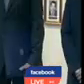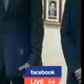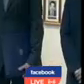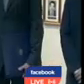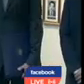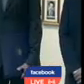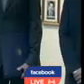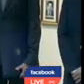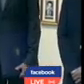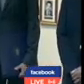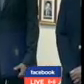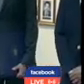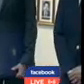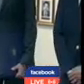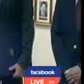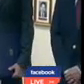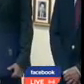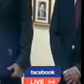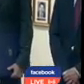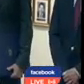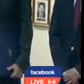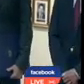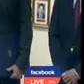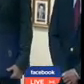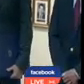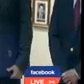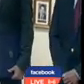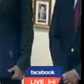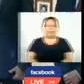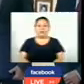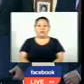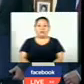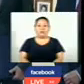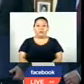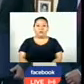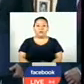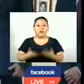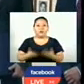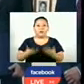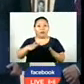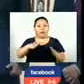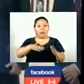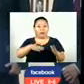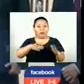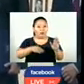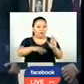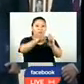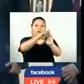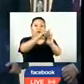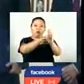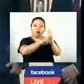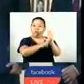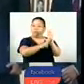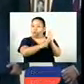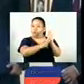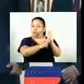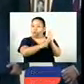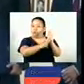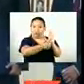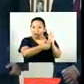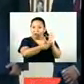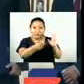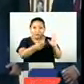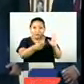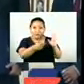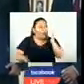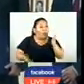se deja claro en esta ley con los capítulos con el desarrollo que trae se elimina toda posibilidad